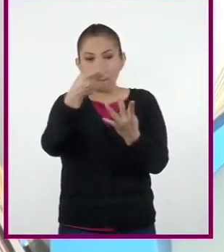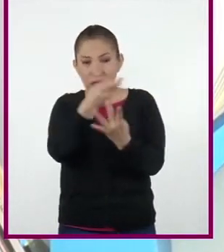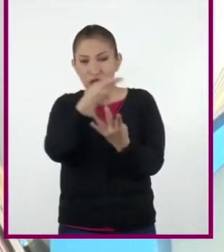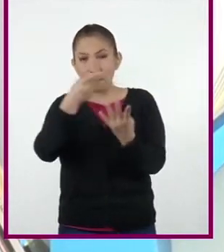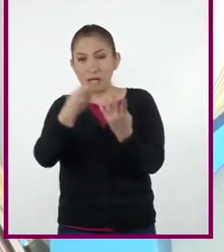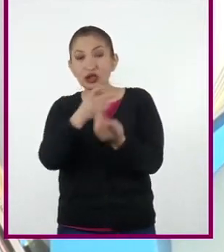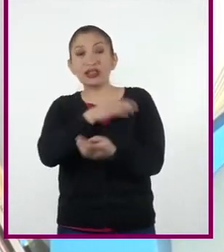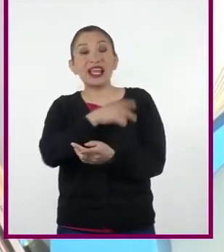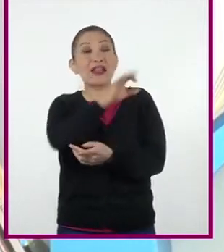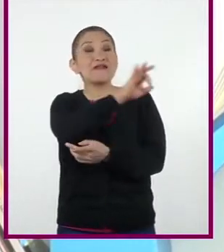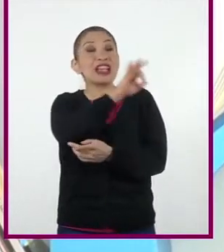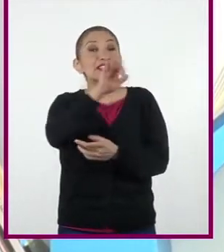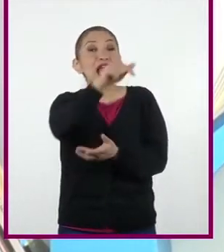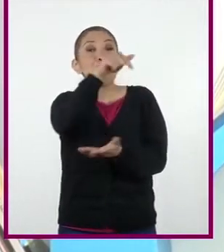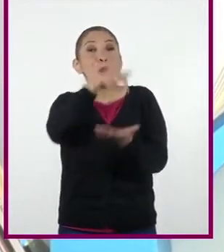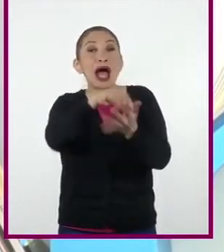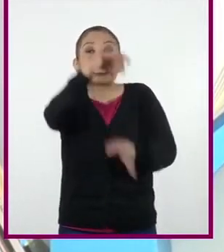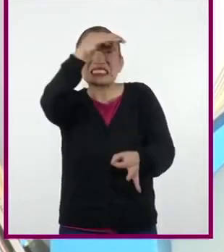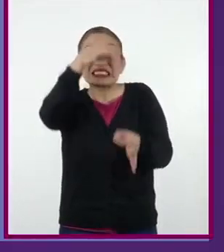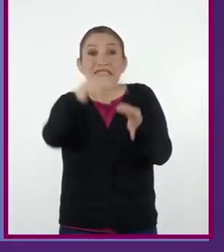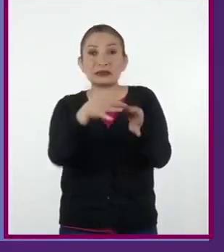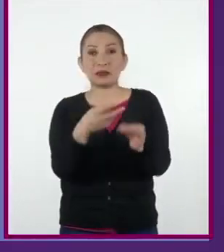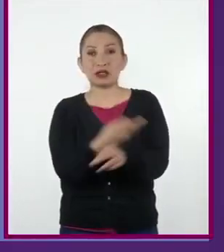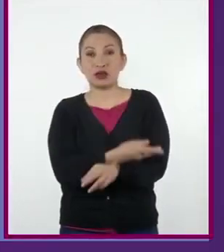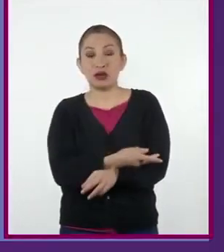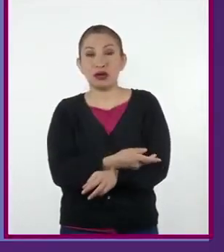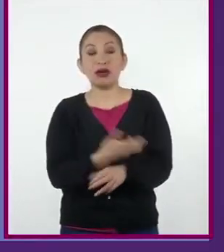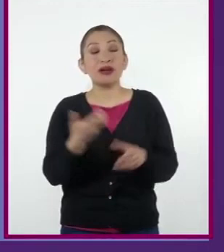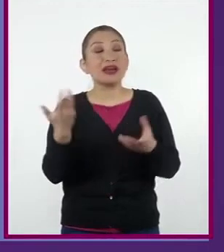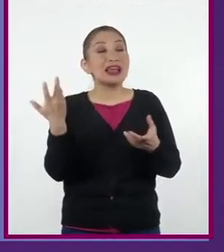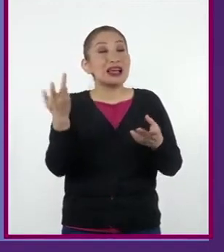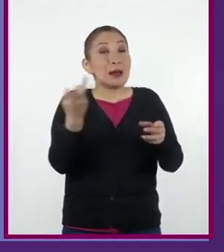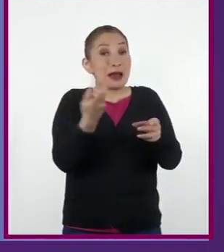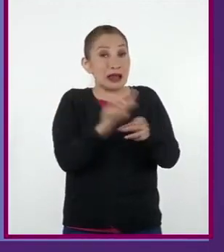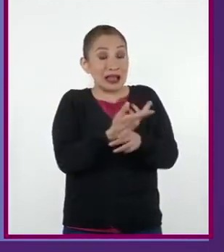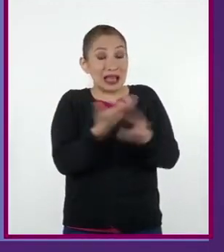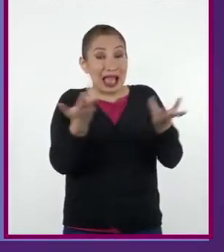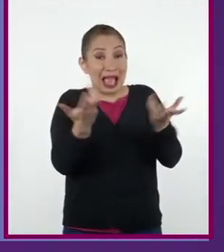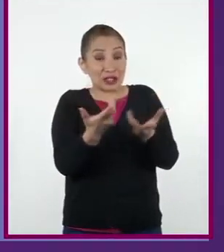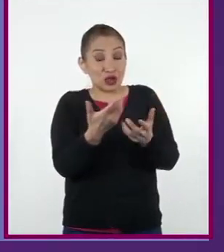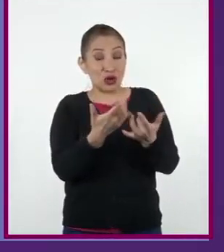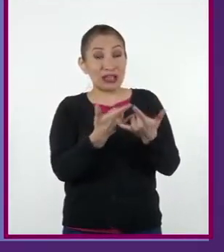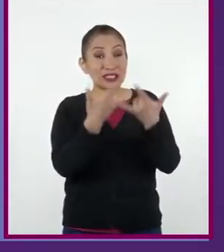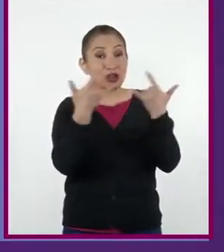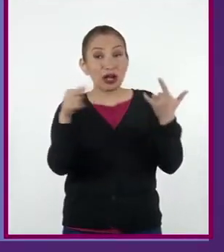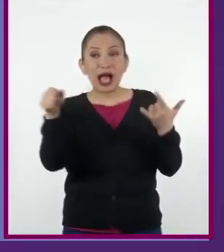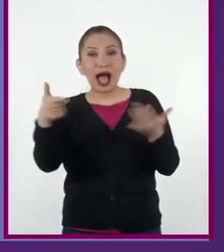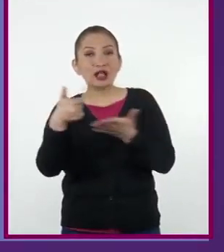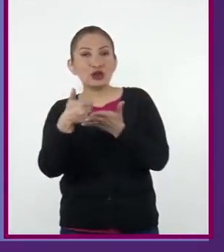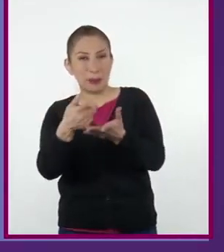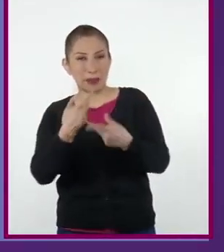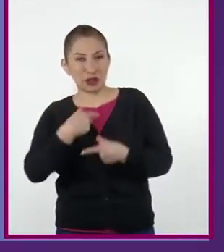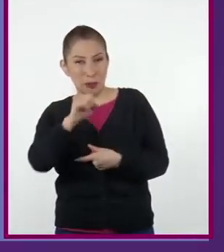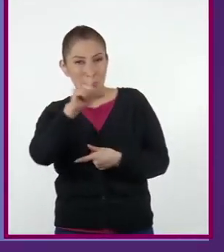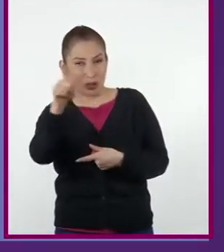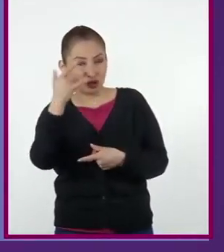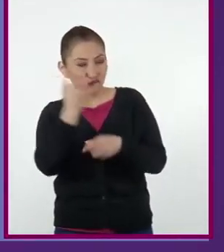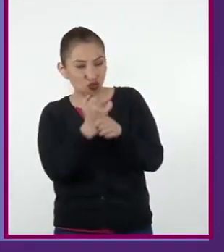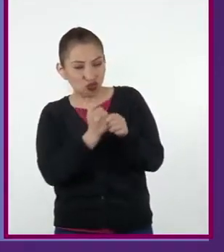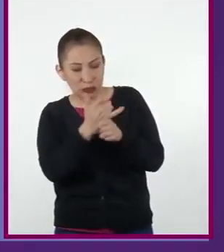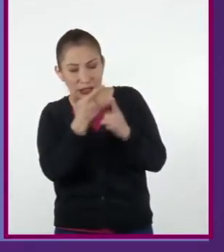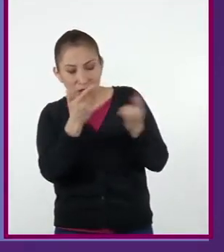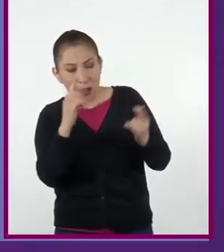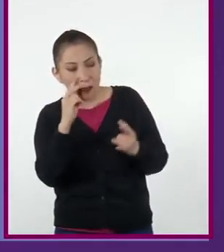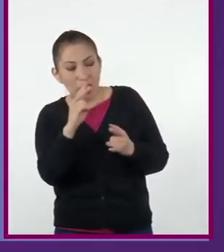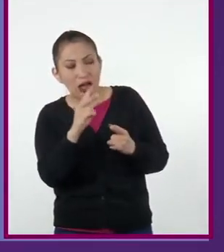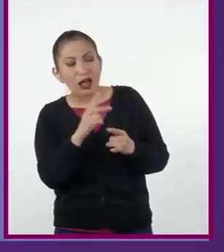una fecha y un lugar en el que sucedieron? Los hechos históricos le permiten al historiador entender las acciones